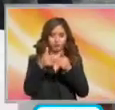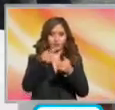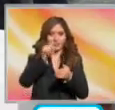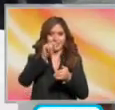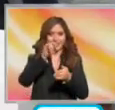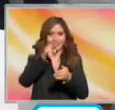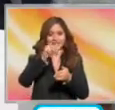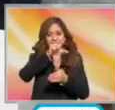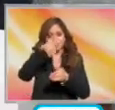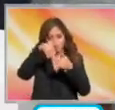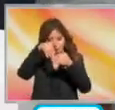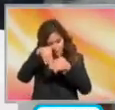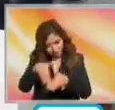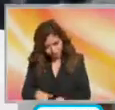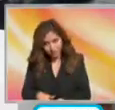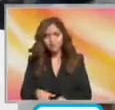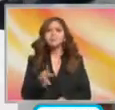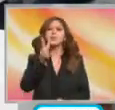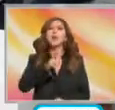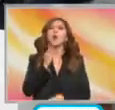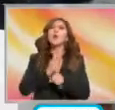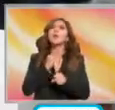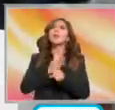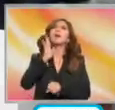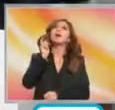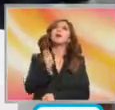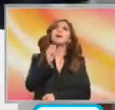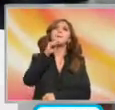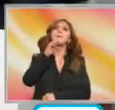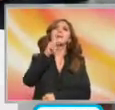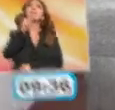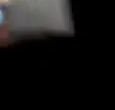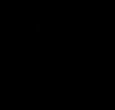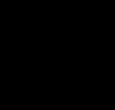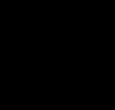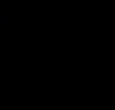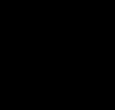Metafórico encanta soy, esto, me ¿no? encanta. Norma, como siempre, muchísimas gracias. Gracias a usted.